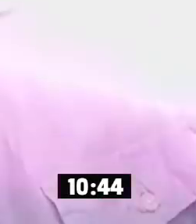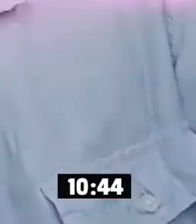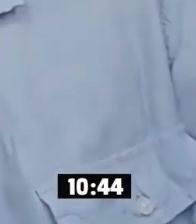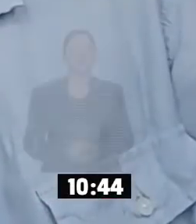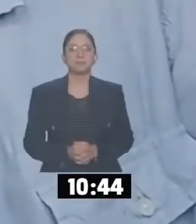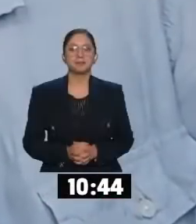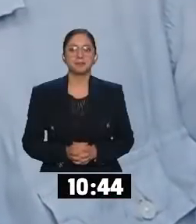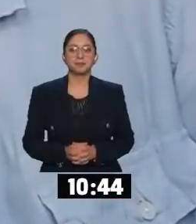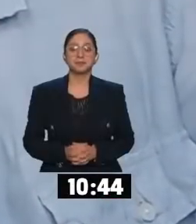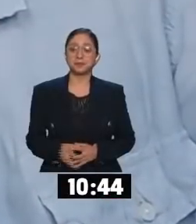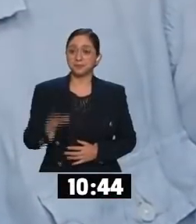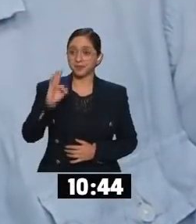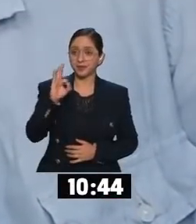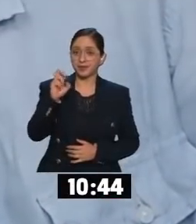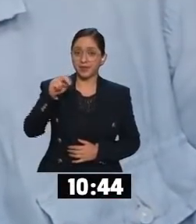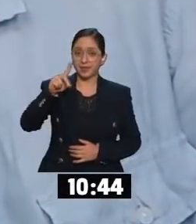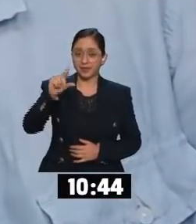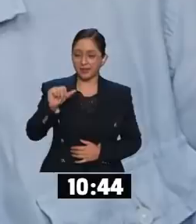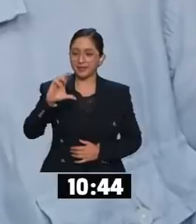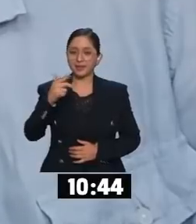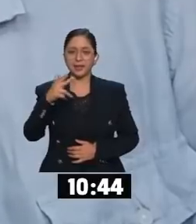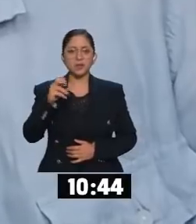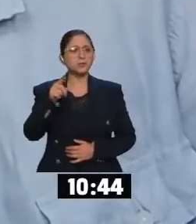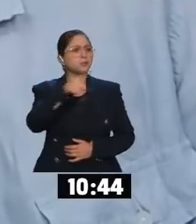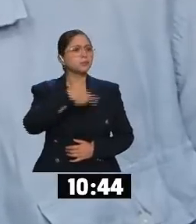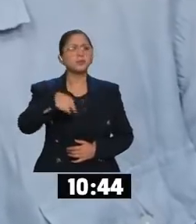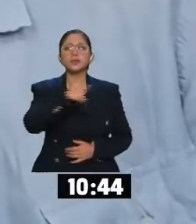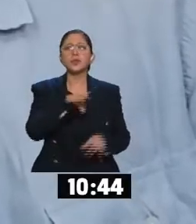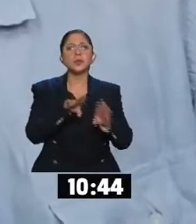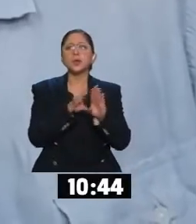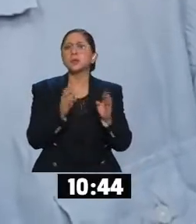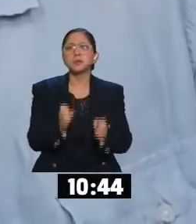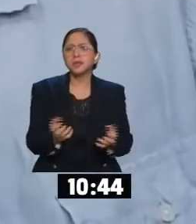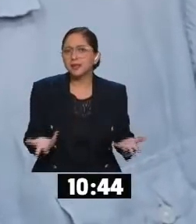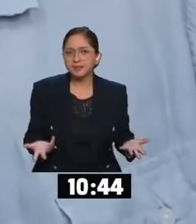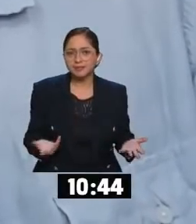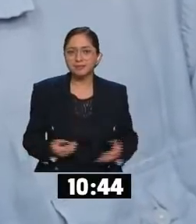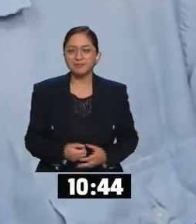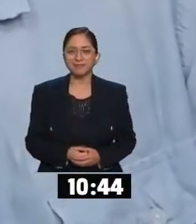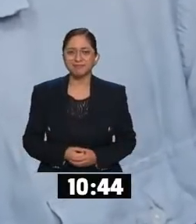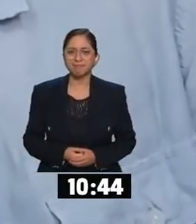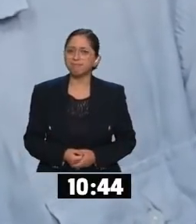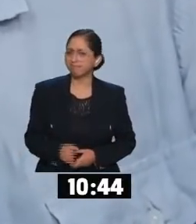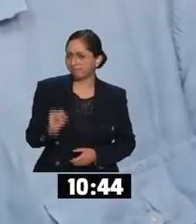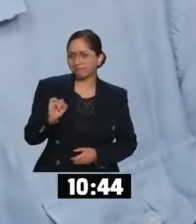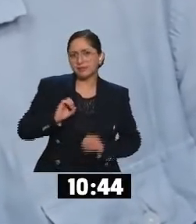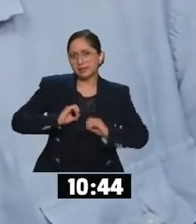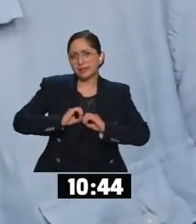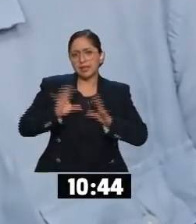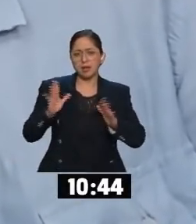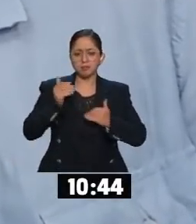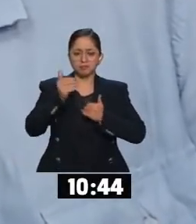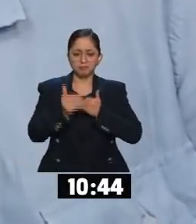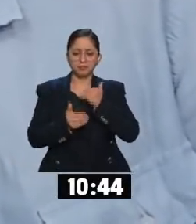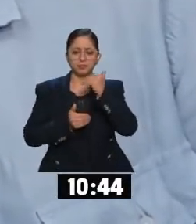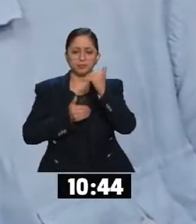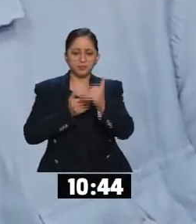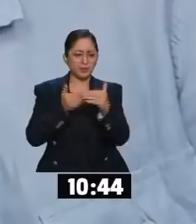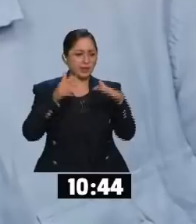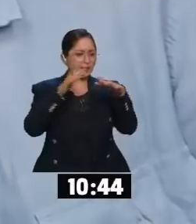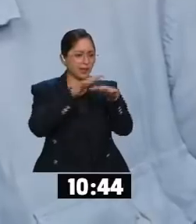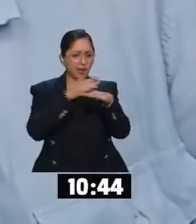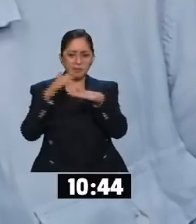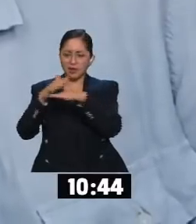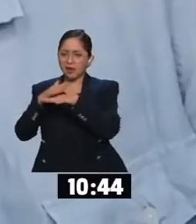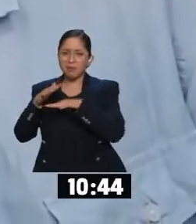¿Cómo estás, Fernanda, mi charro, amigos, Capital por Cuales? Pues sí, cómo han cambiado las cosas y cómo ha cambiado esta realidad. ¿Se